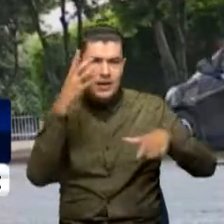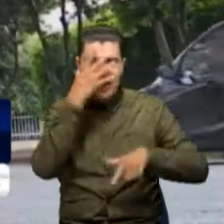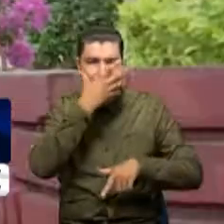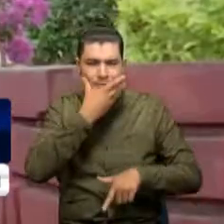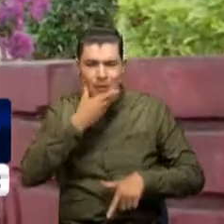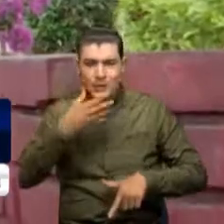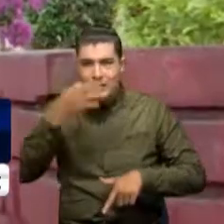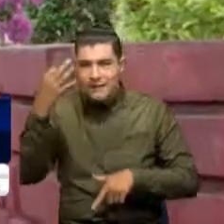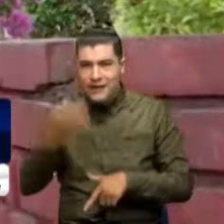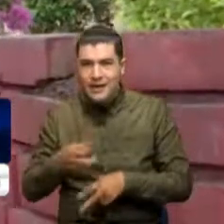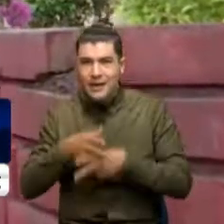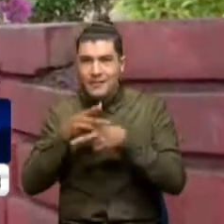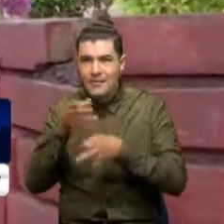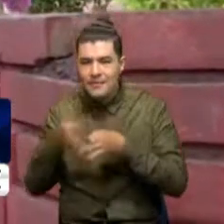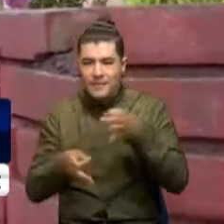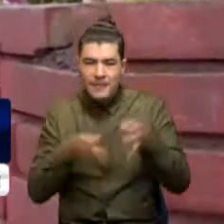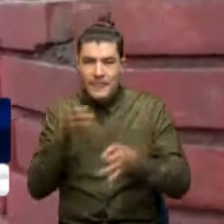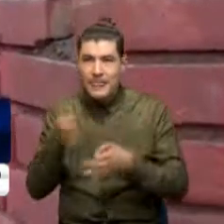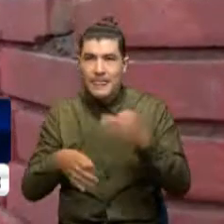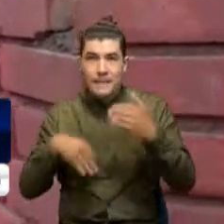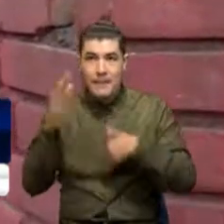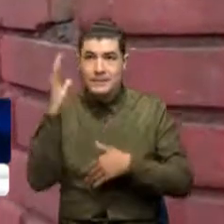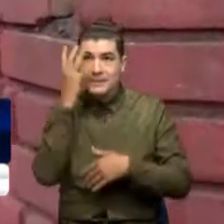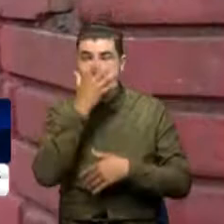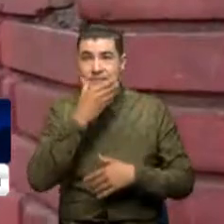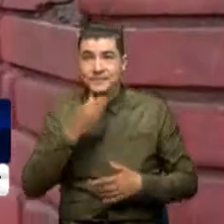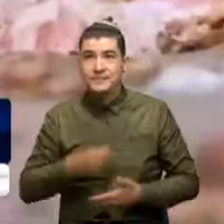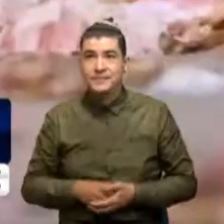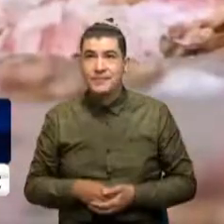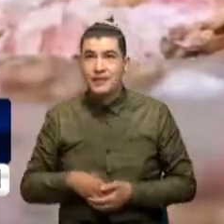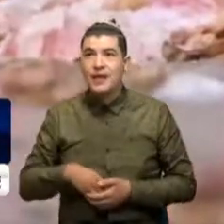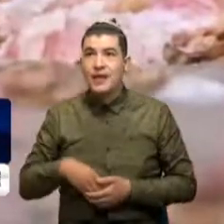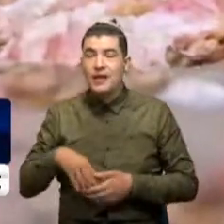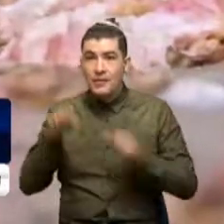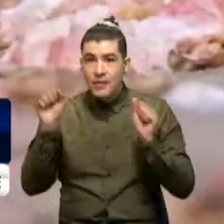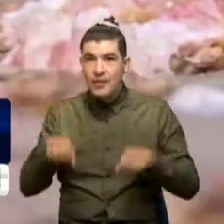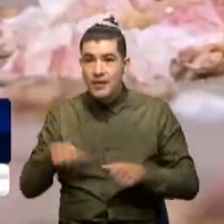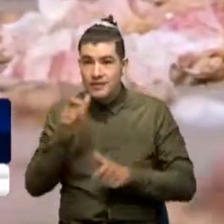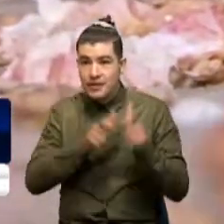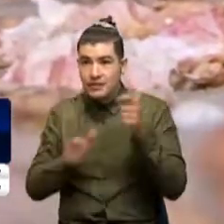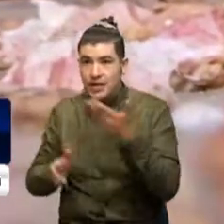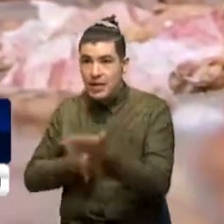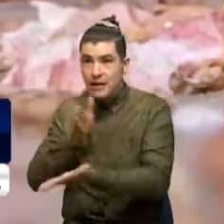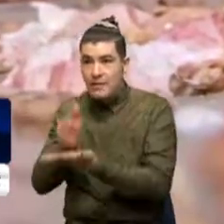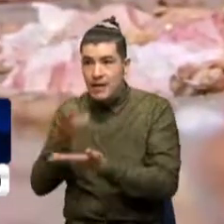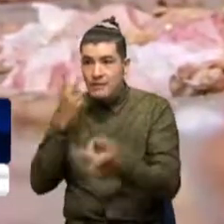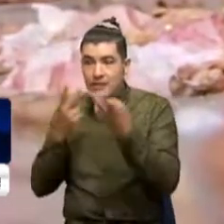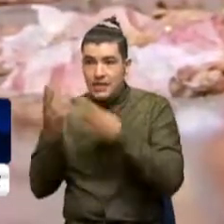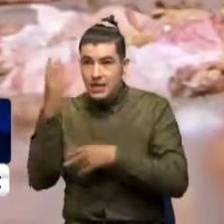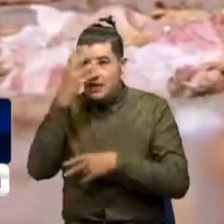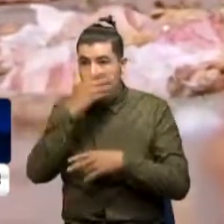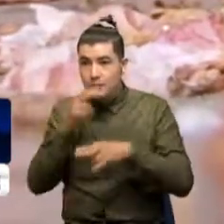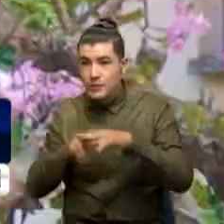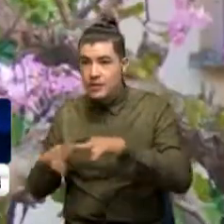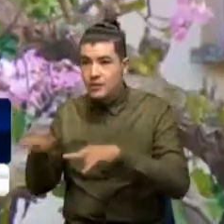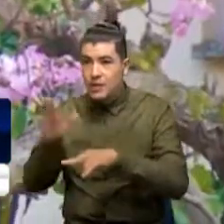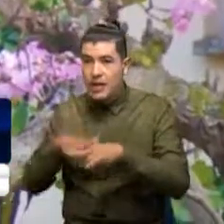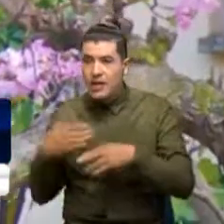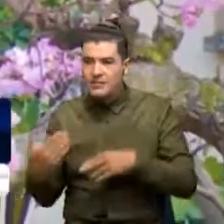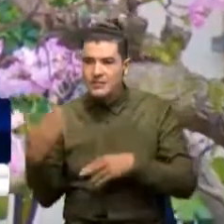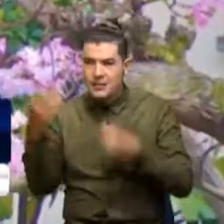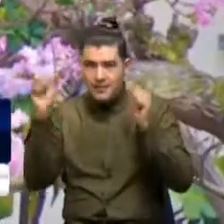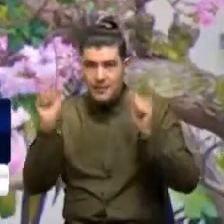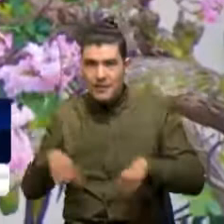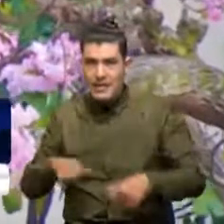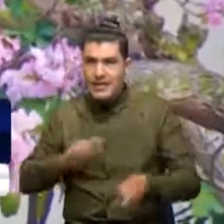en unos verdaderos cuadros llenos de un mágico paisaje. Para visitantes y residentes, esta belleza natural ha servido también para